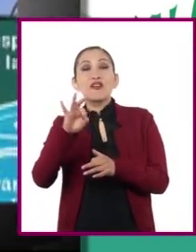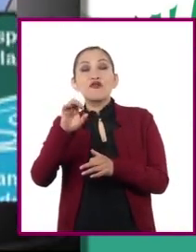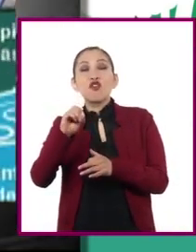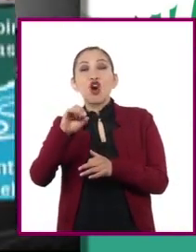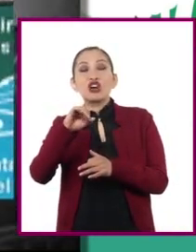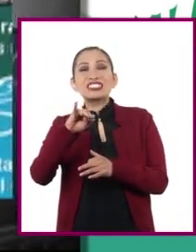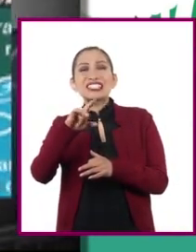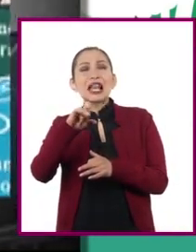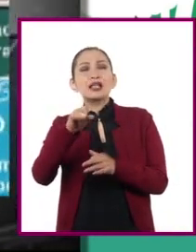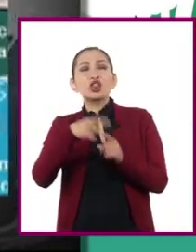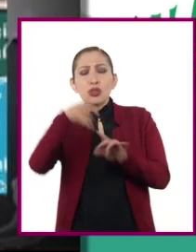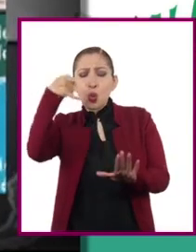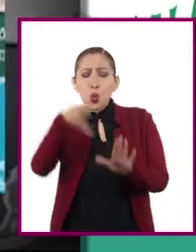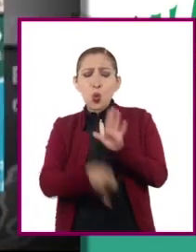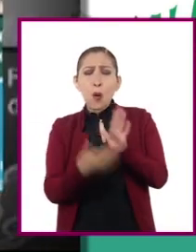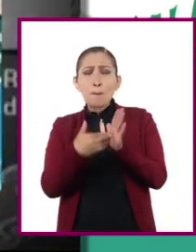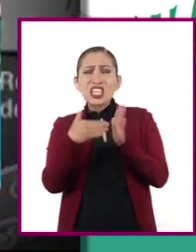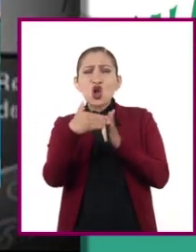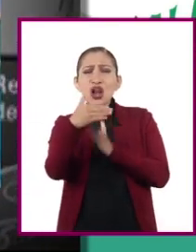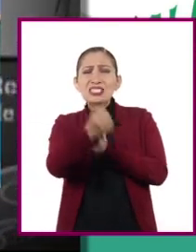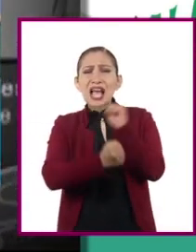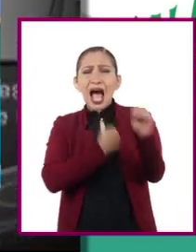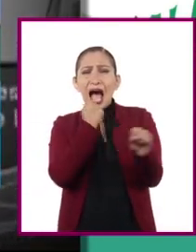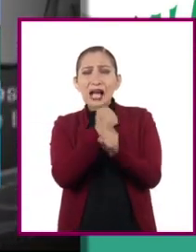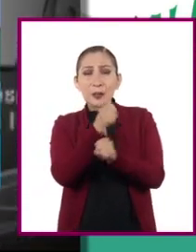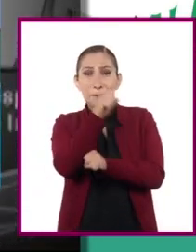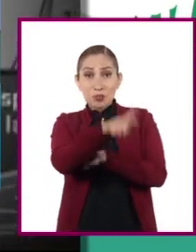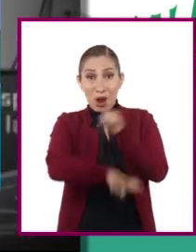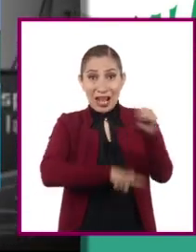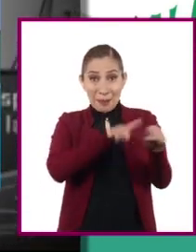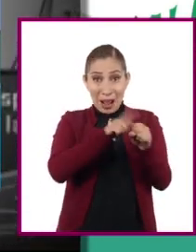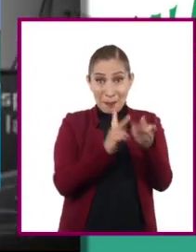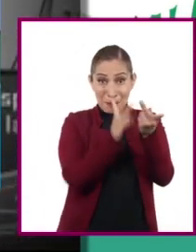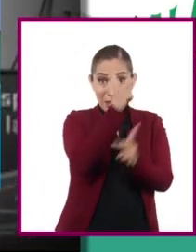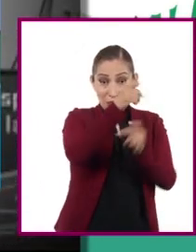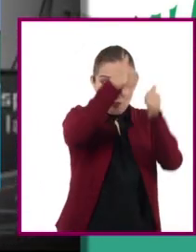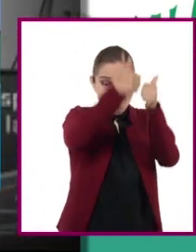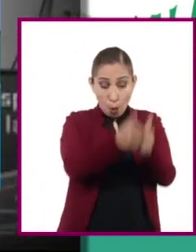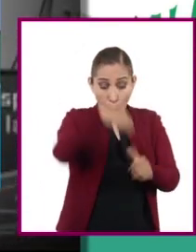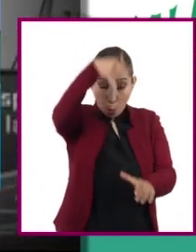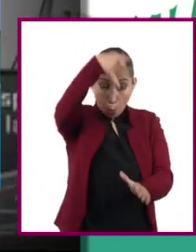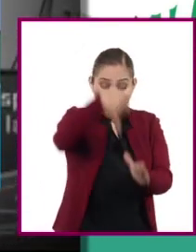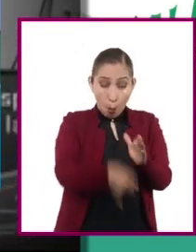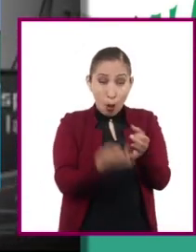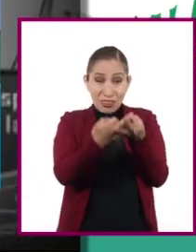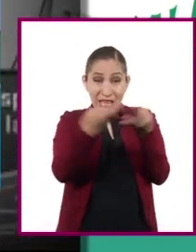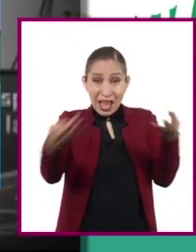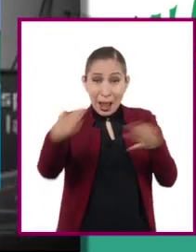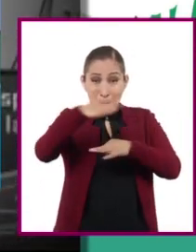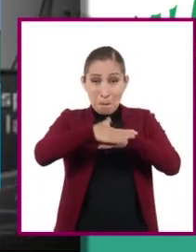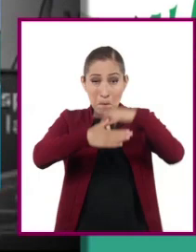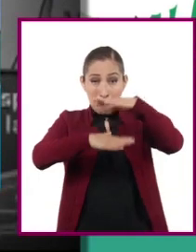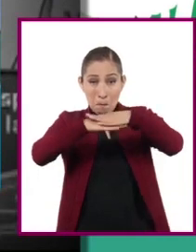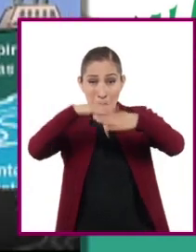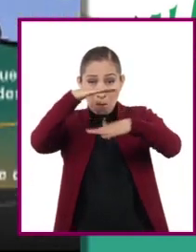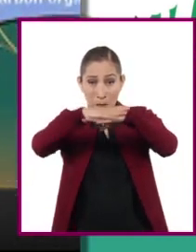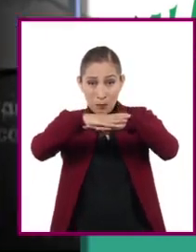fósiles porque se originaron hace millones de años a partir de animales y plantas que quedaron atrapados bajo capas del